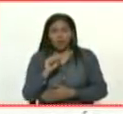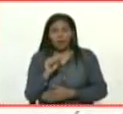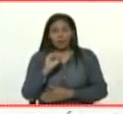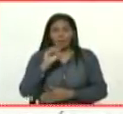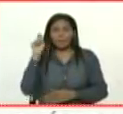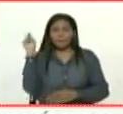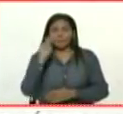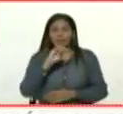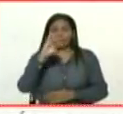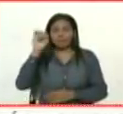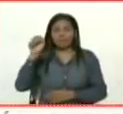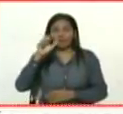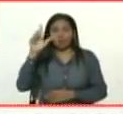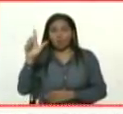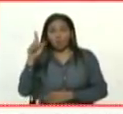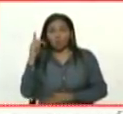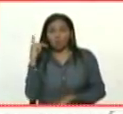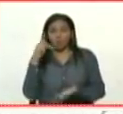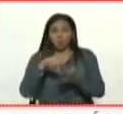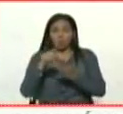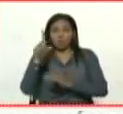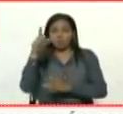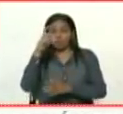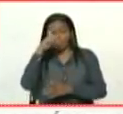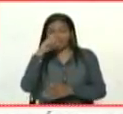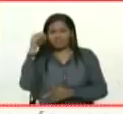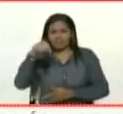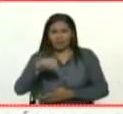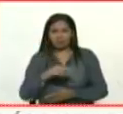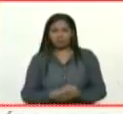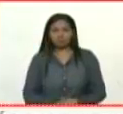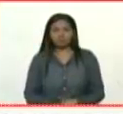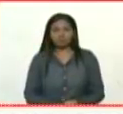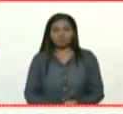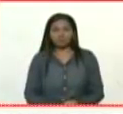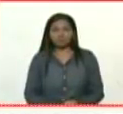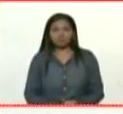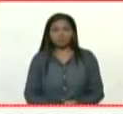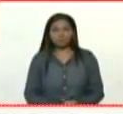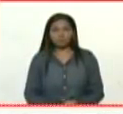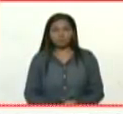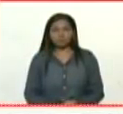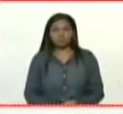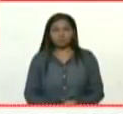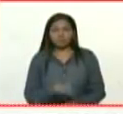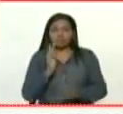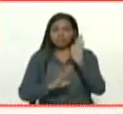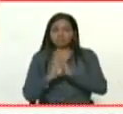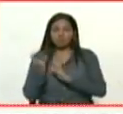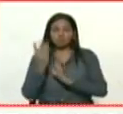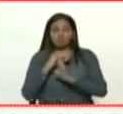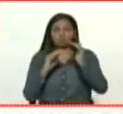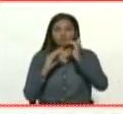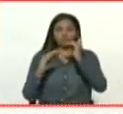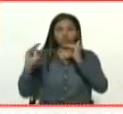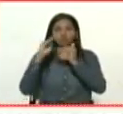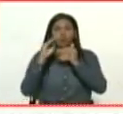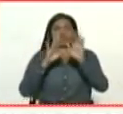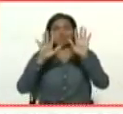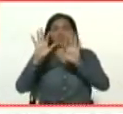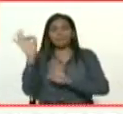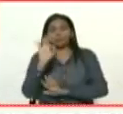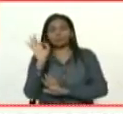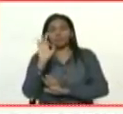julio, presente julio del año 2019. En manufactura el crecimiento ha sido superior, del 10%